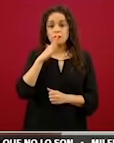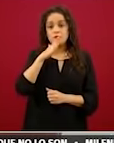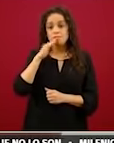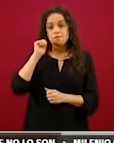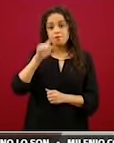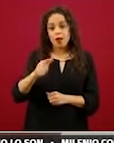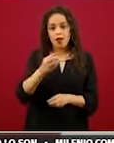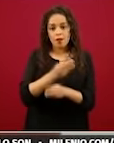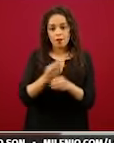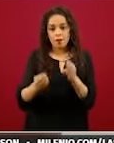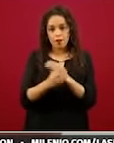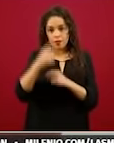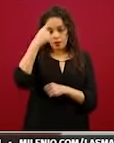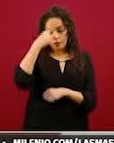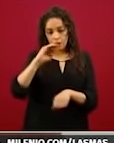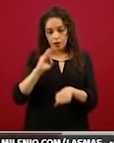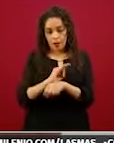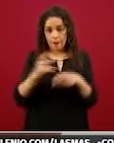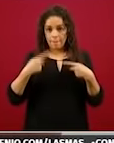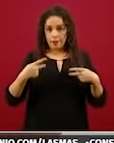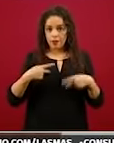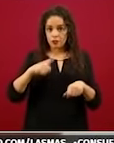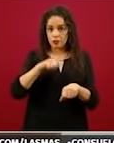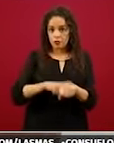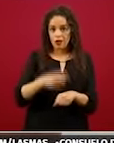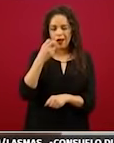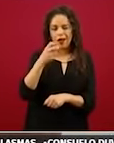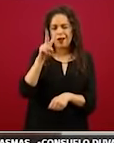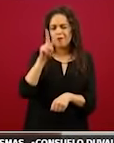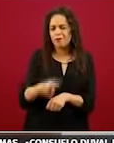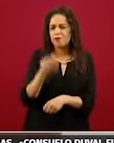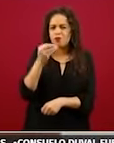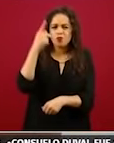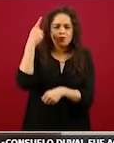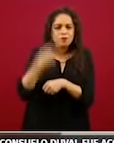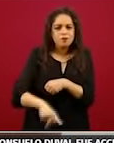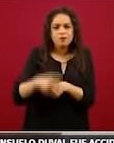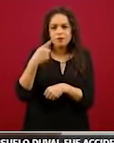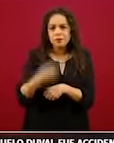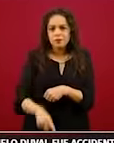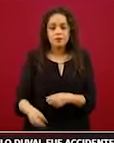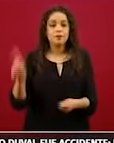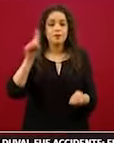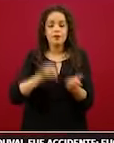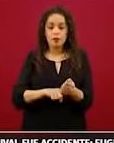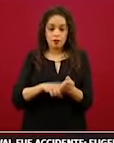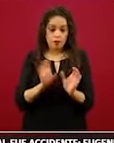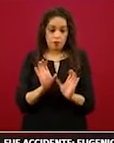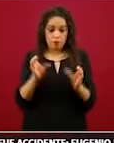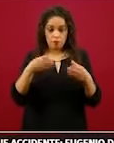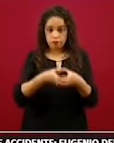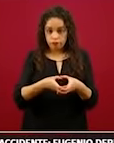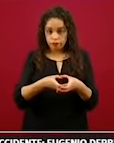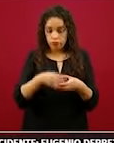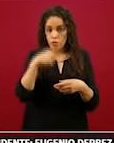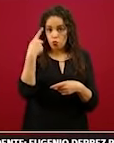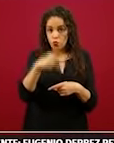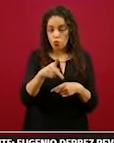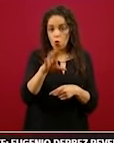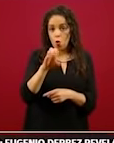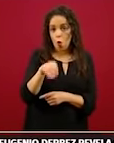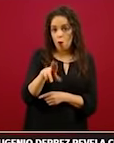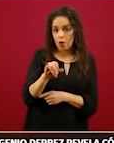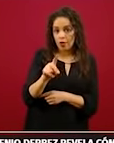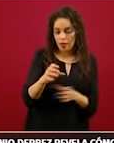de protección personal. En cualquier lugar, en atención clínica o en la comunidad, la verificación, el